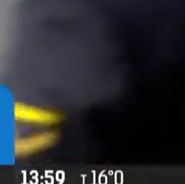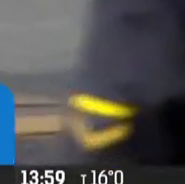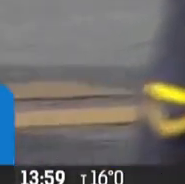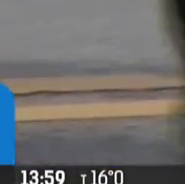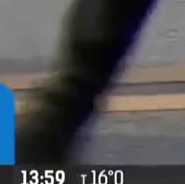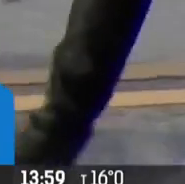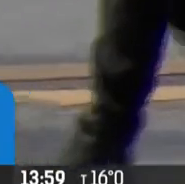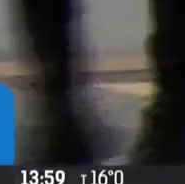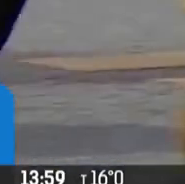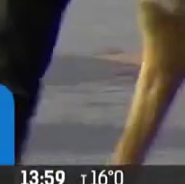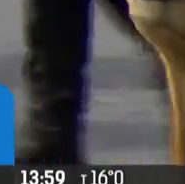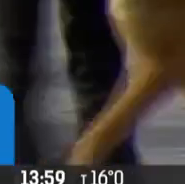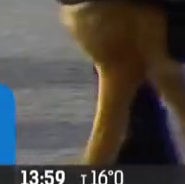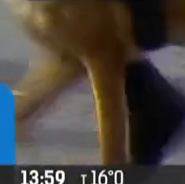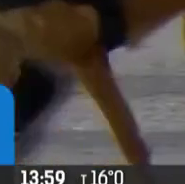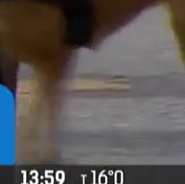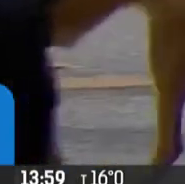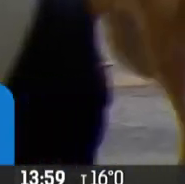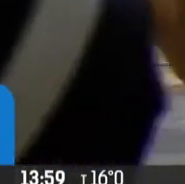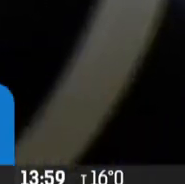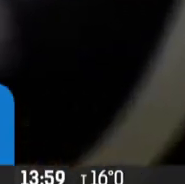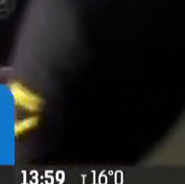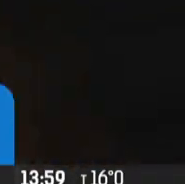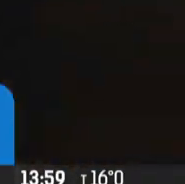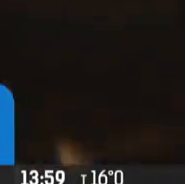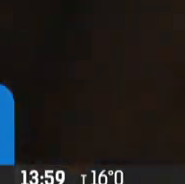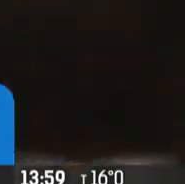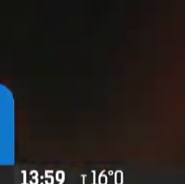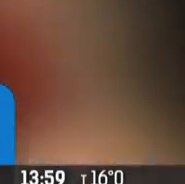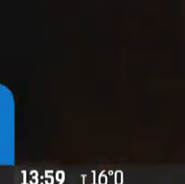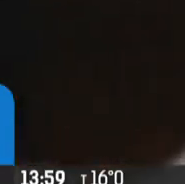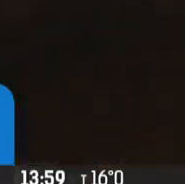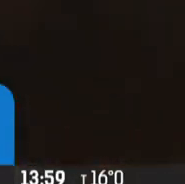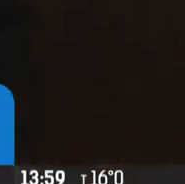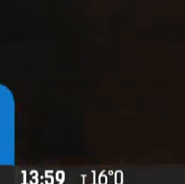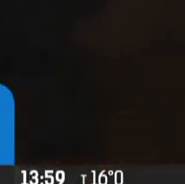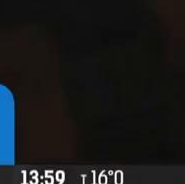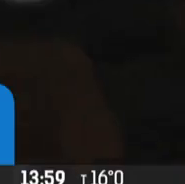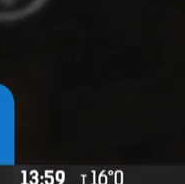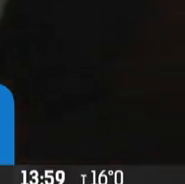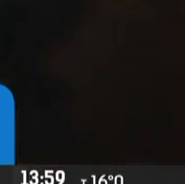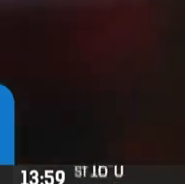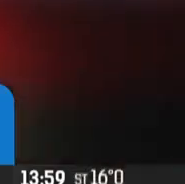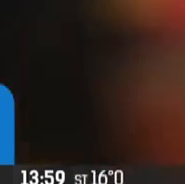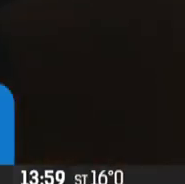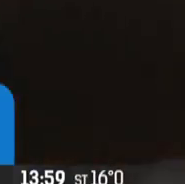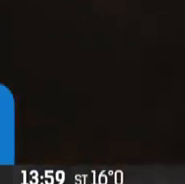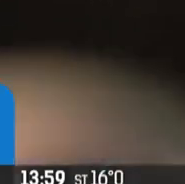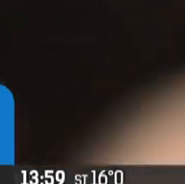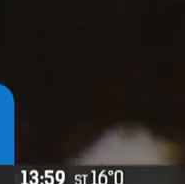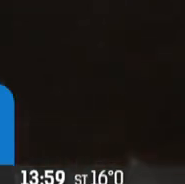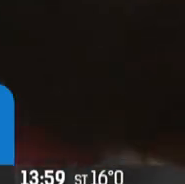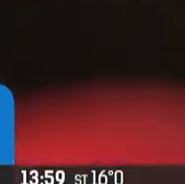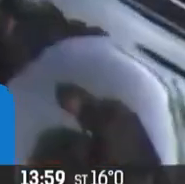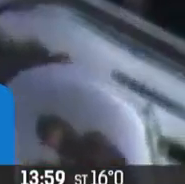búsqueda y detección de narcóticos durante la inspección de equipajes y mercaderías que se transportan